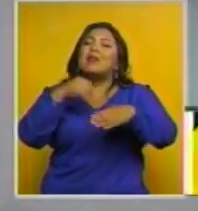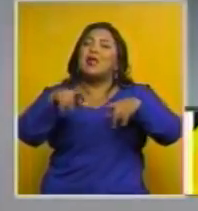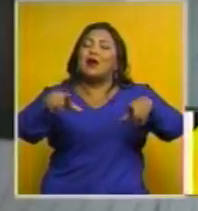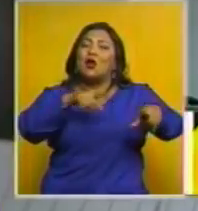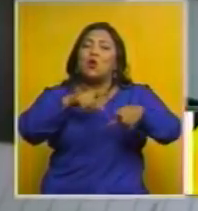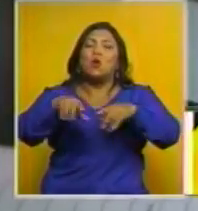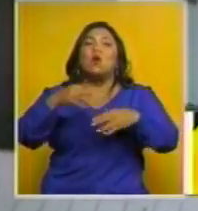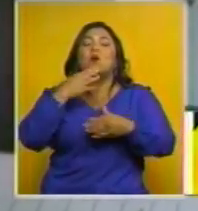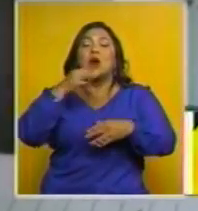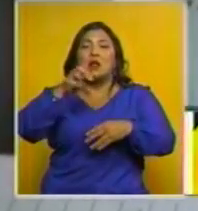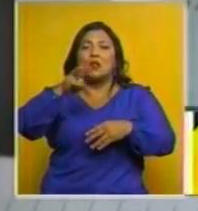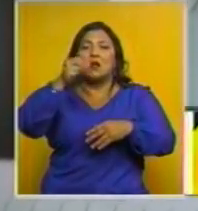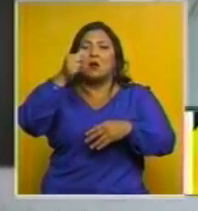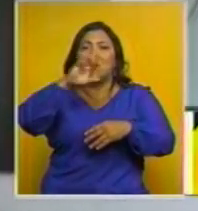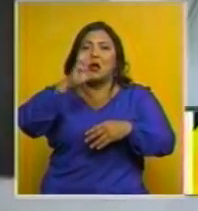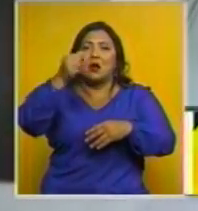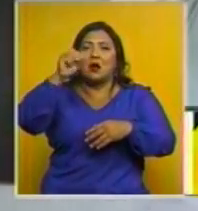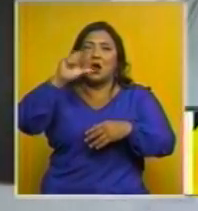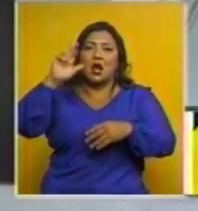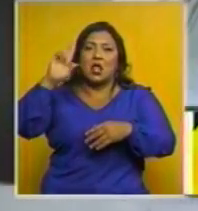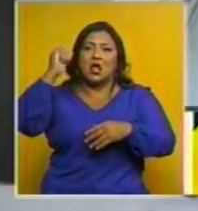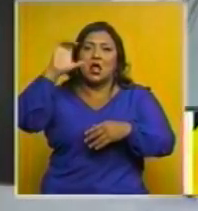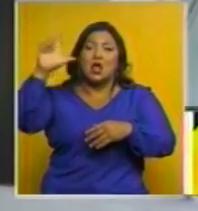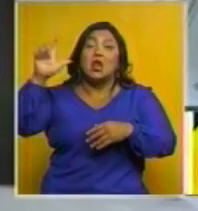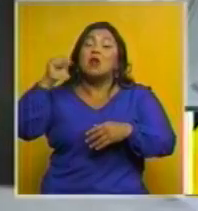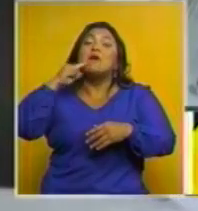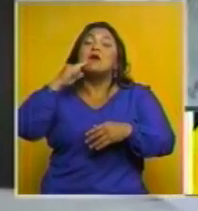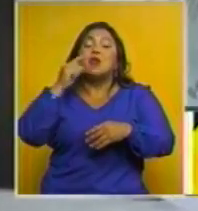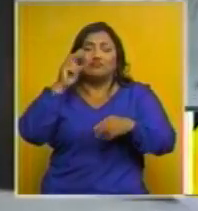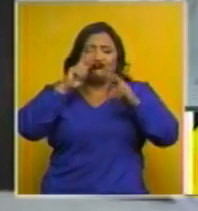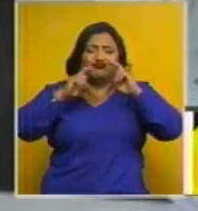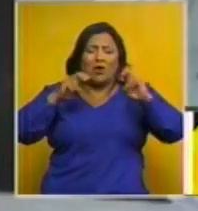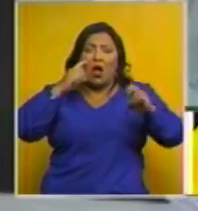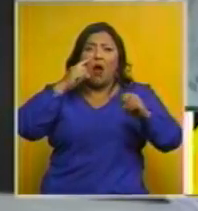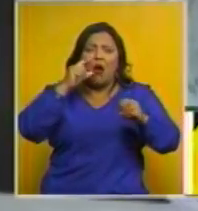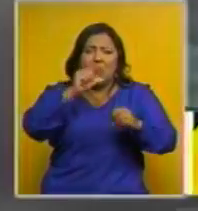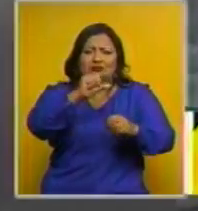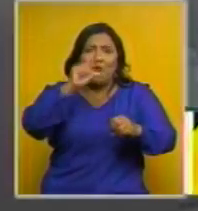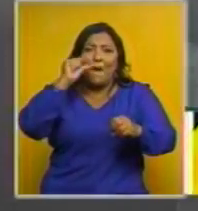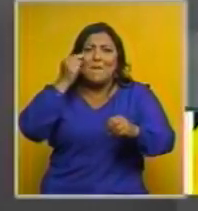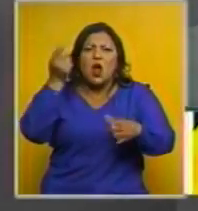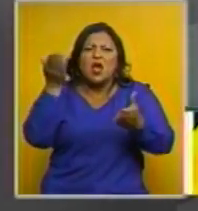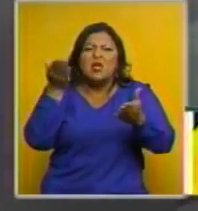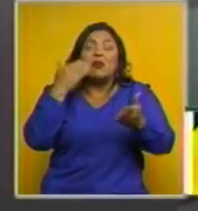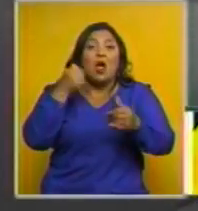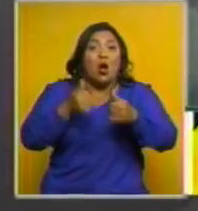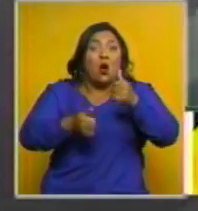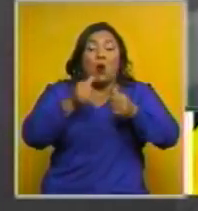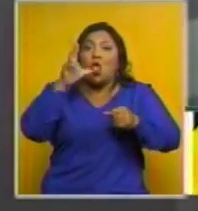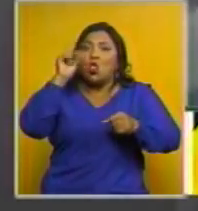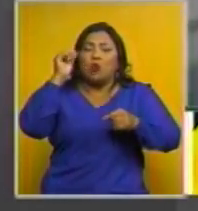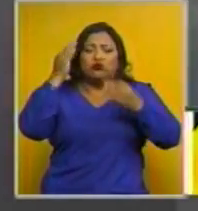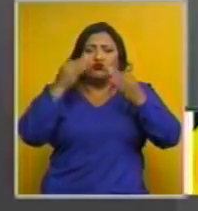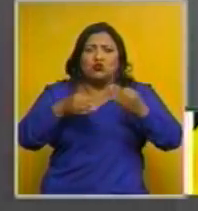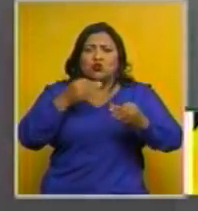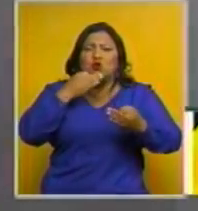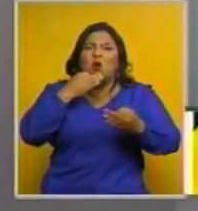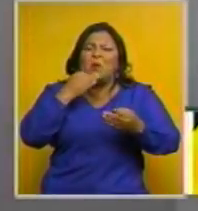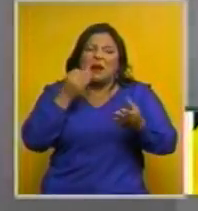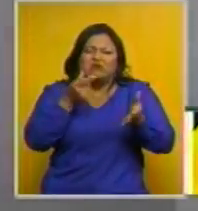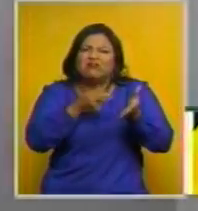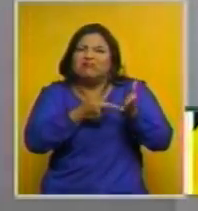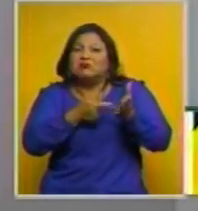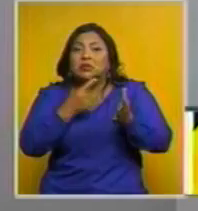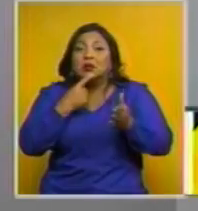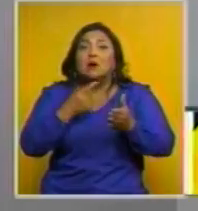Mascarilla, informaron que tras una pericia balística se halló un proyectil, el cual no cumple ninguna